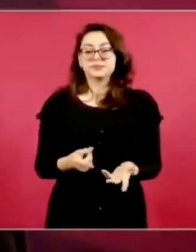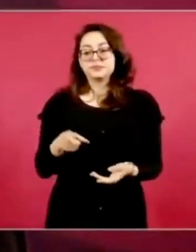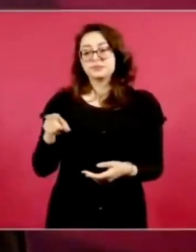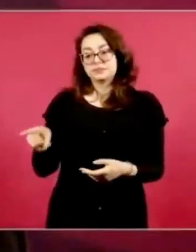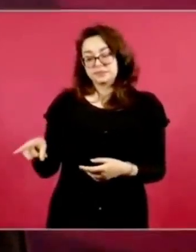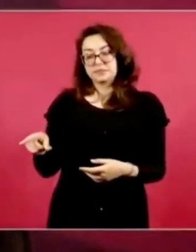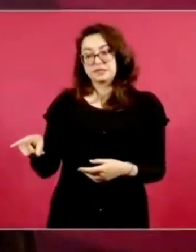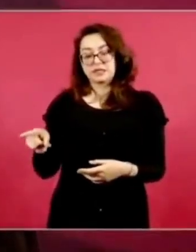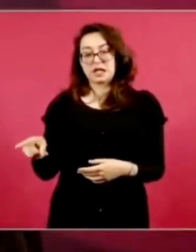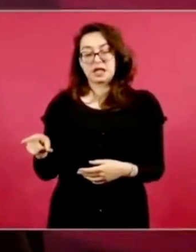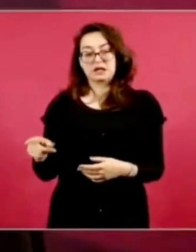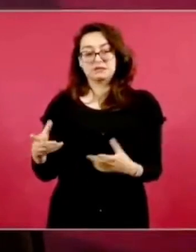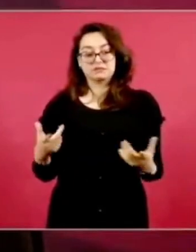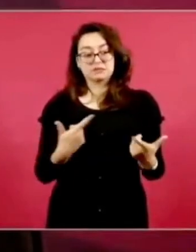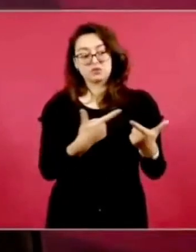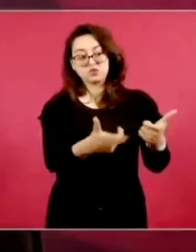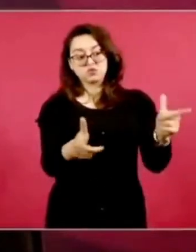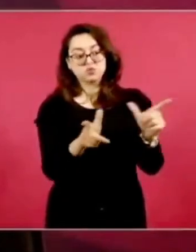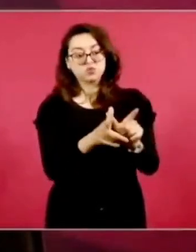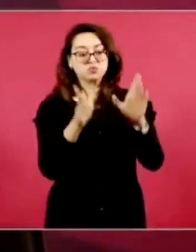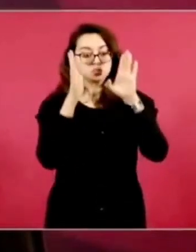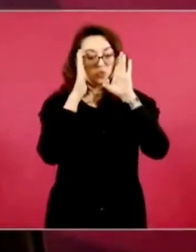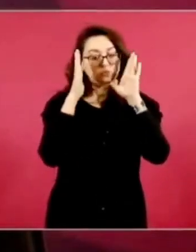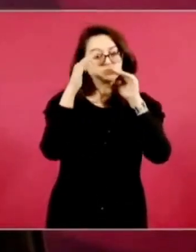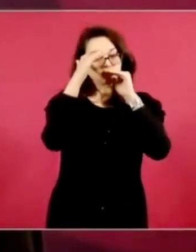del grupo